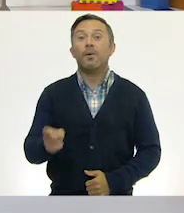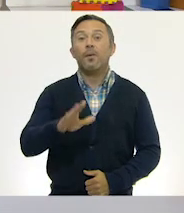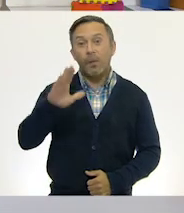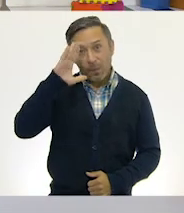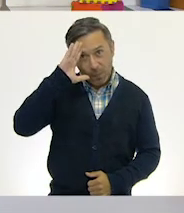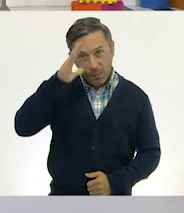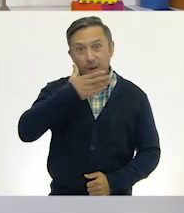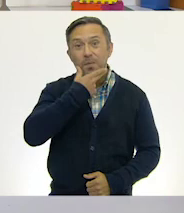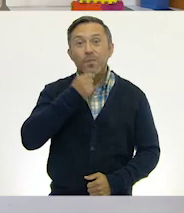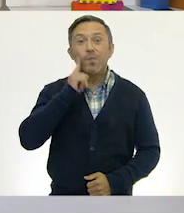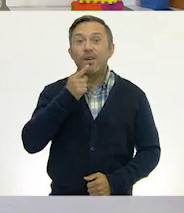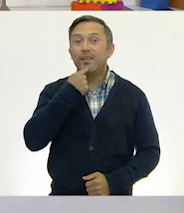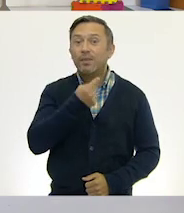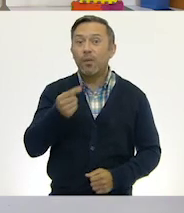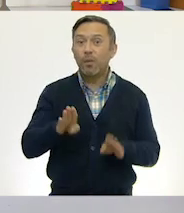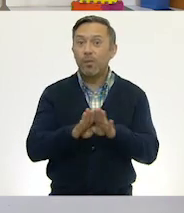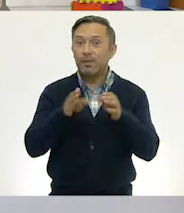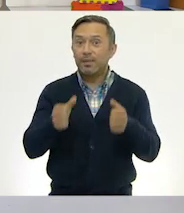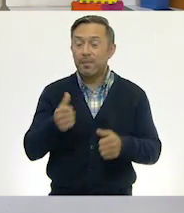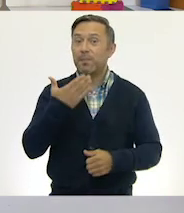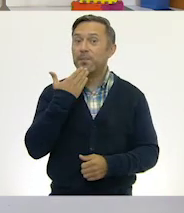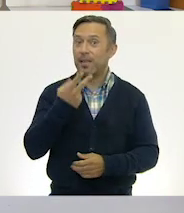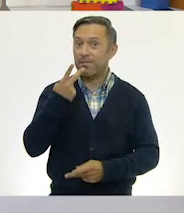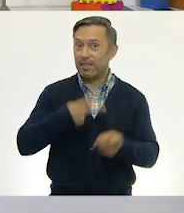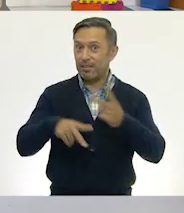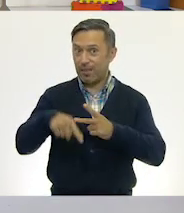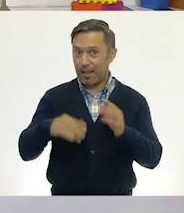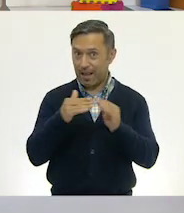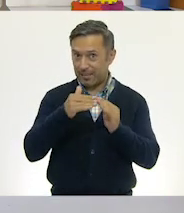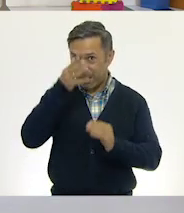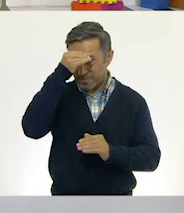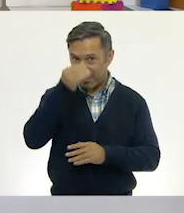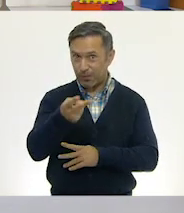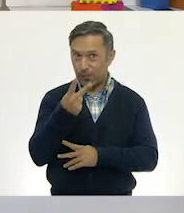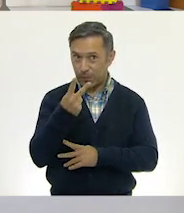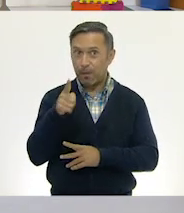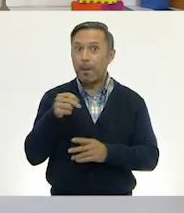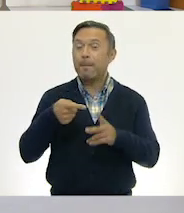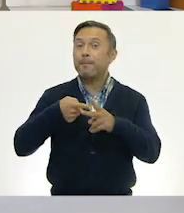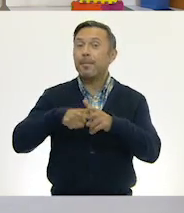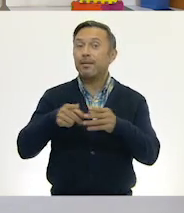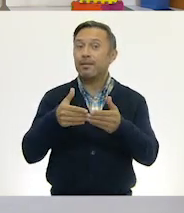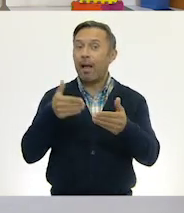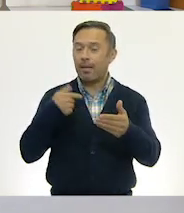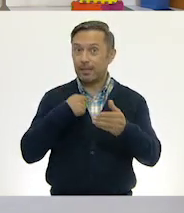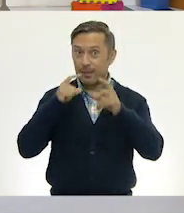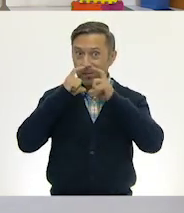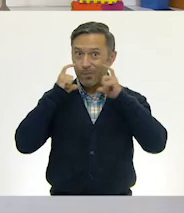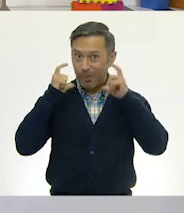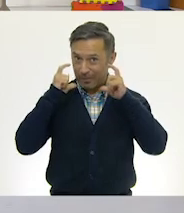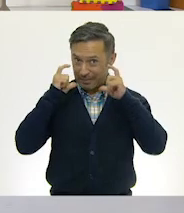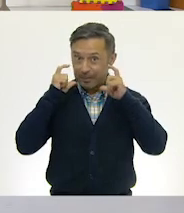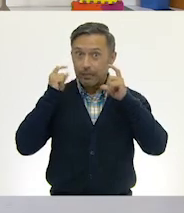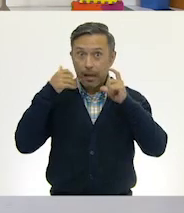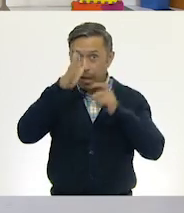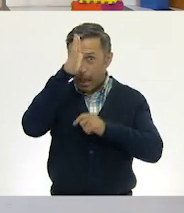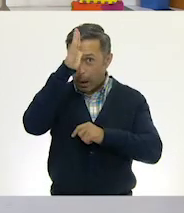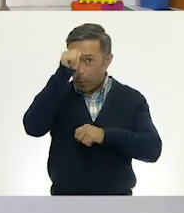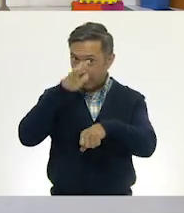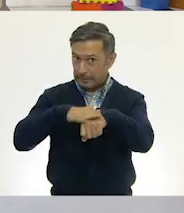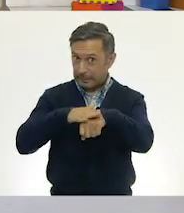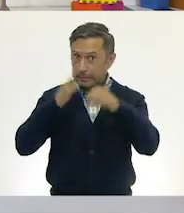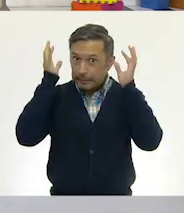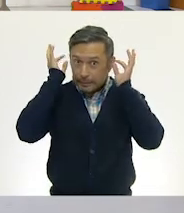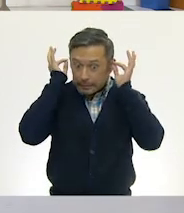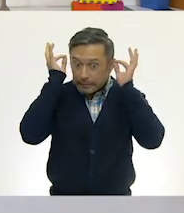Niñas y niños, ¿cómo están? Bienvenidos a Aprende en Casa 2. Antes de empezar, me voy a quitar mi cubrebocas. Te recuerdo tomarlo por los resortes para que no se te ensucie.